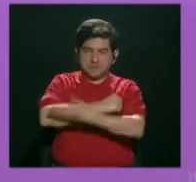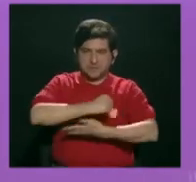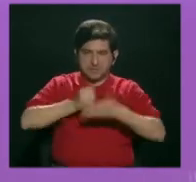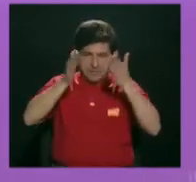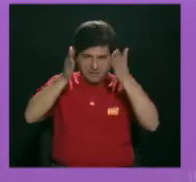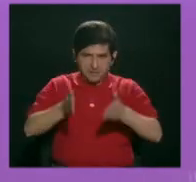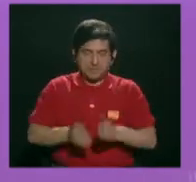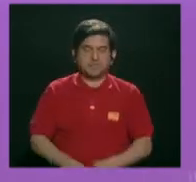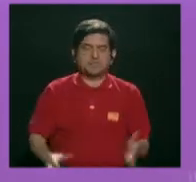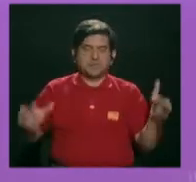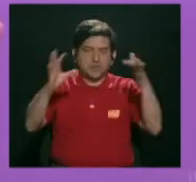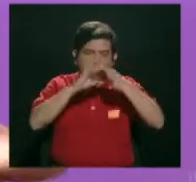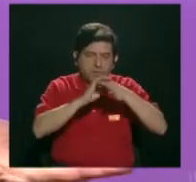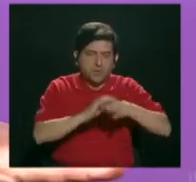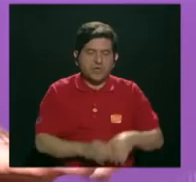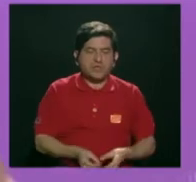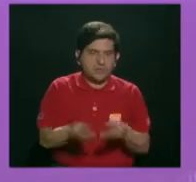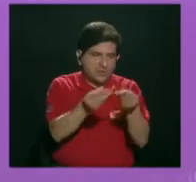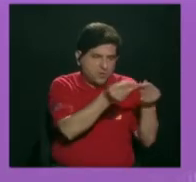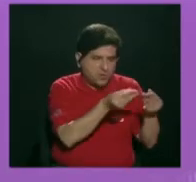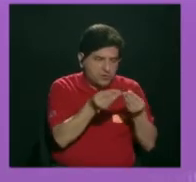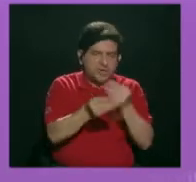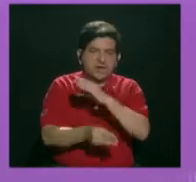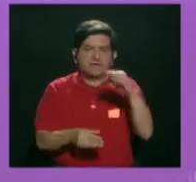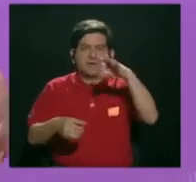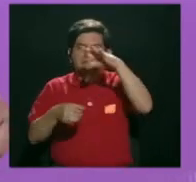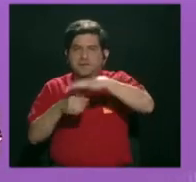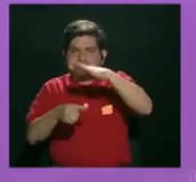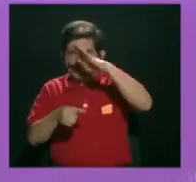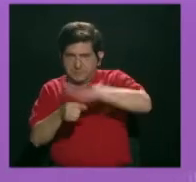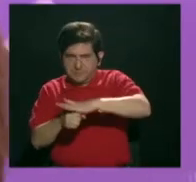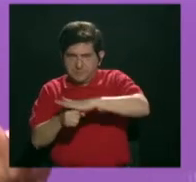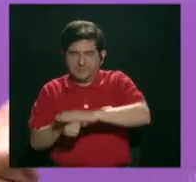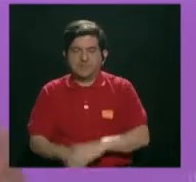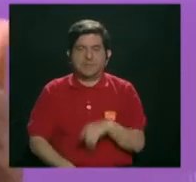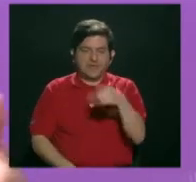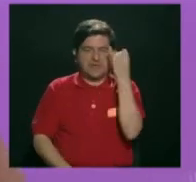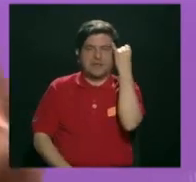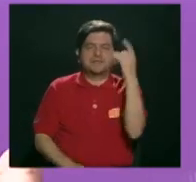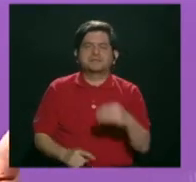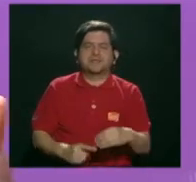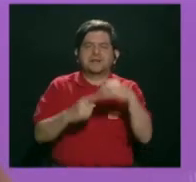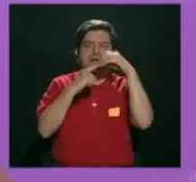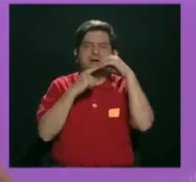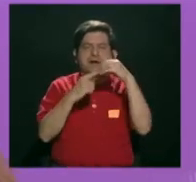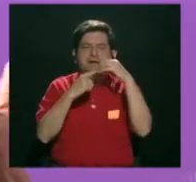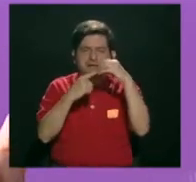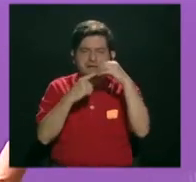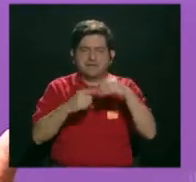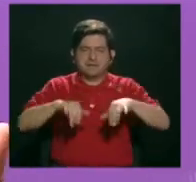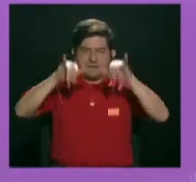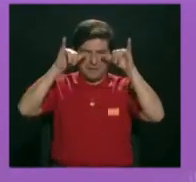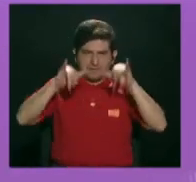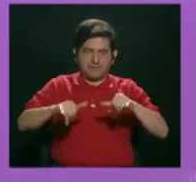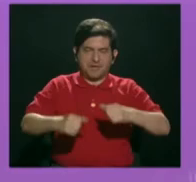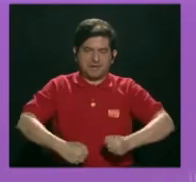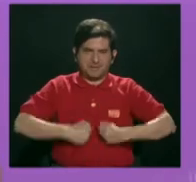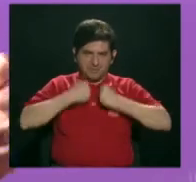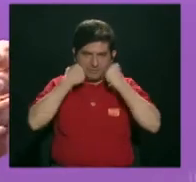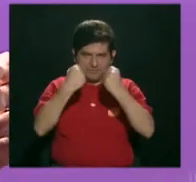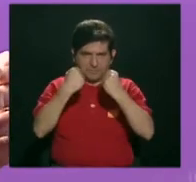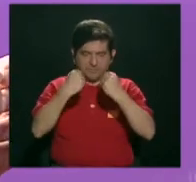a las semillas. Entonces esa es como una premisa en la que siempre hemos mantenido el fortalecimiento de